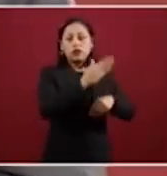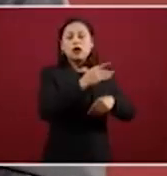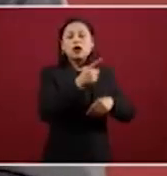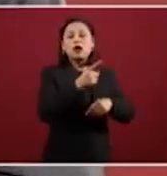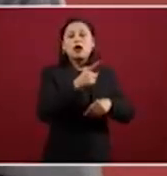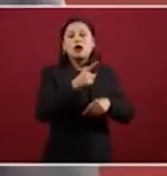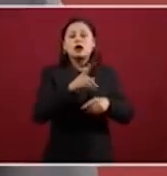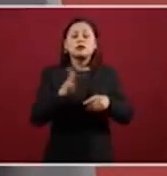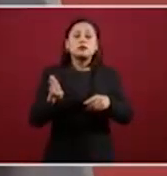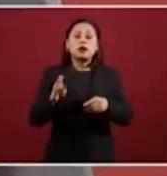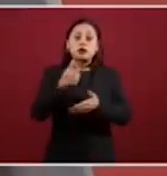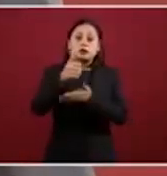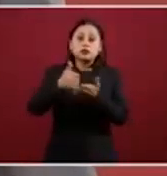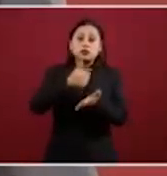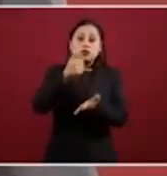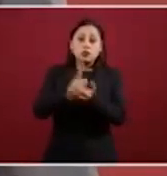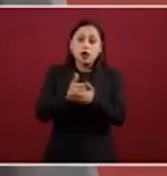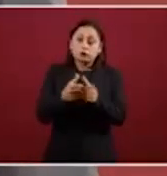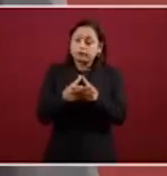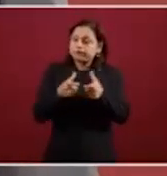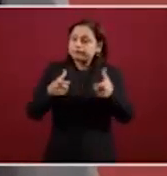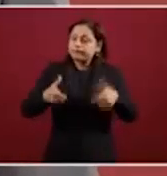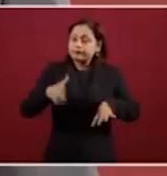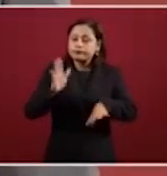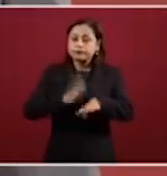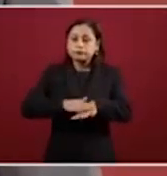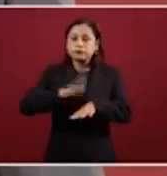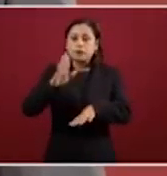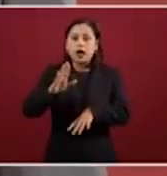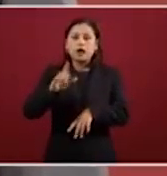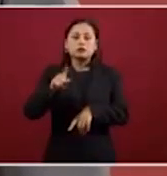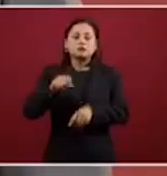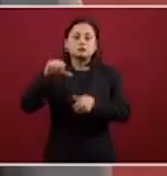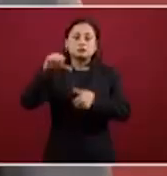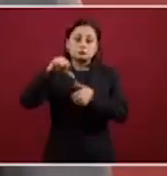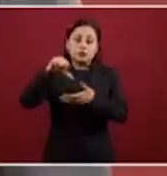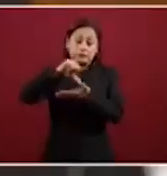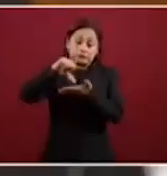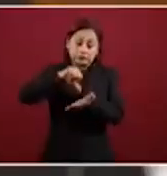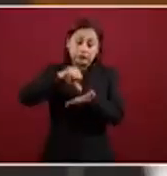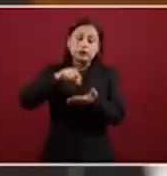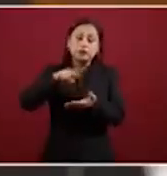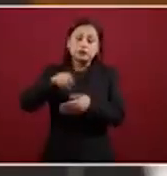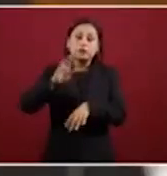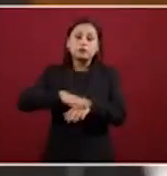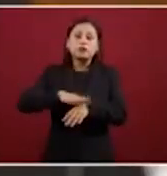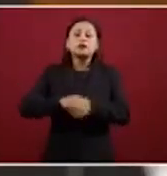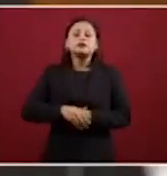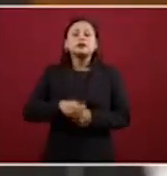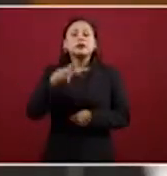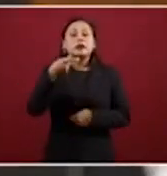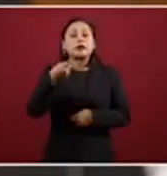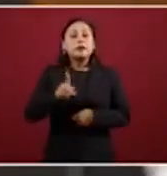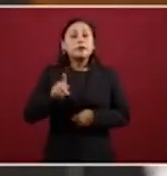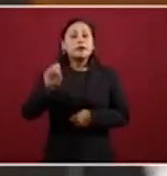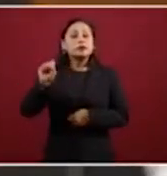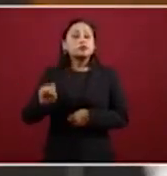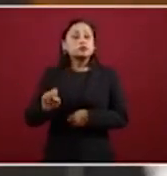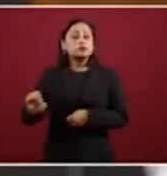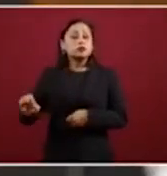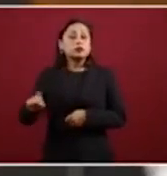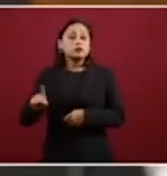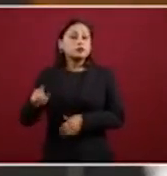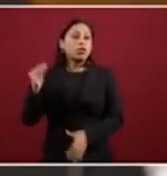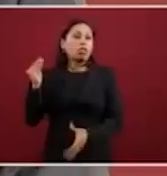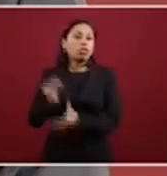elección el centro - y el sur-sureste de creció